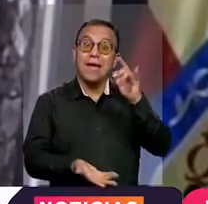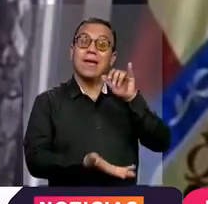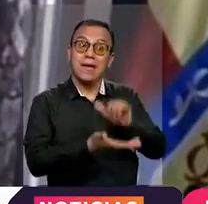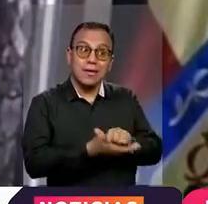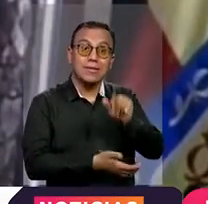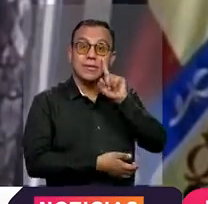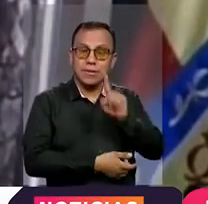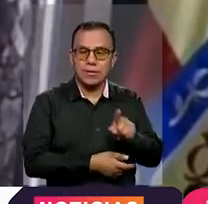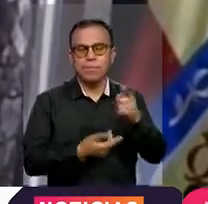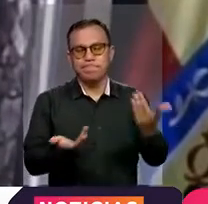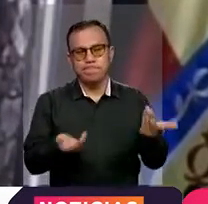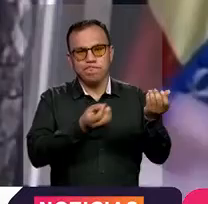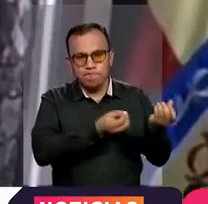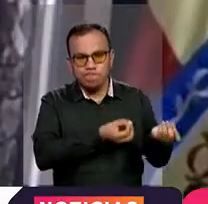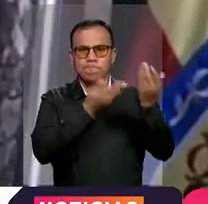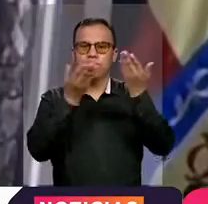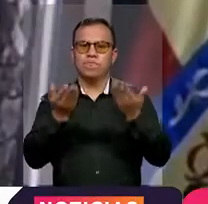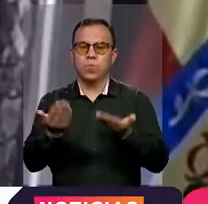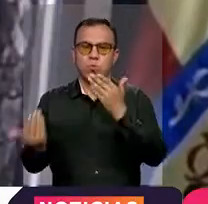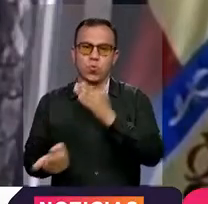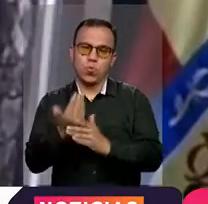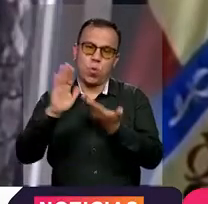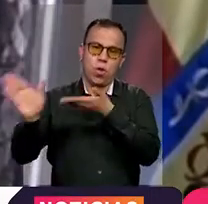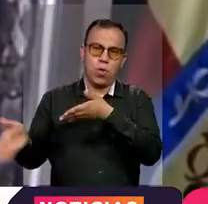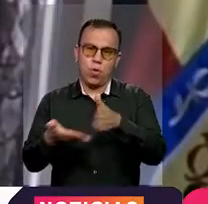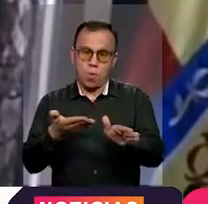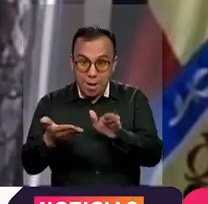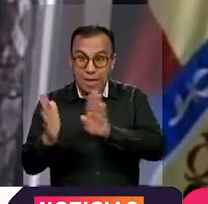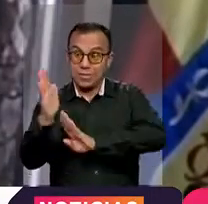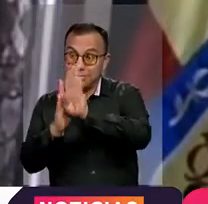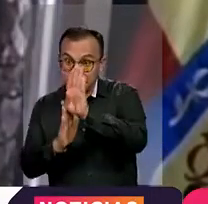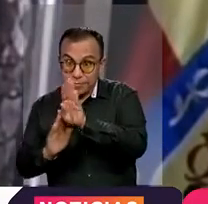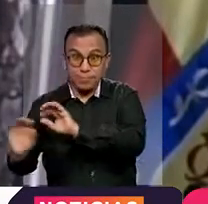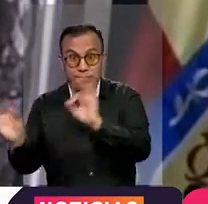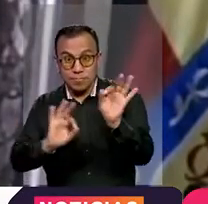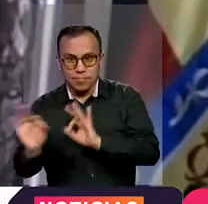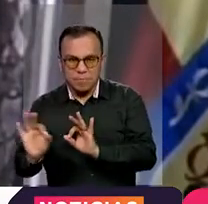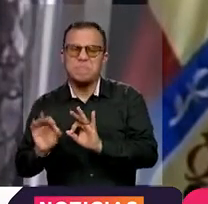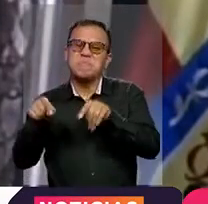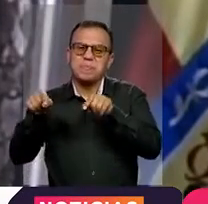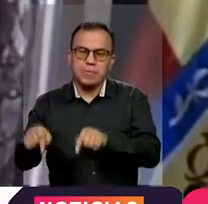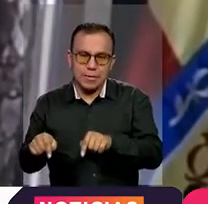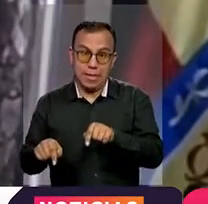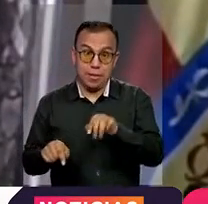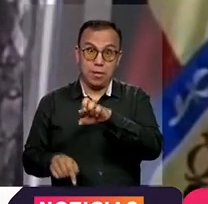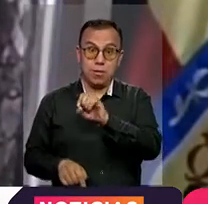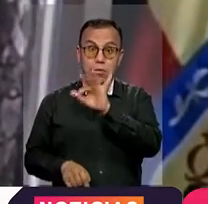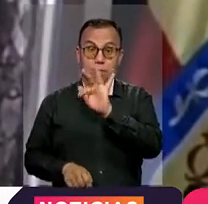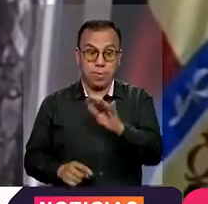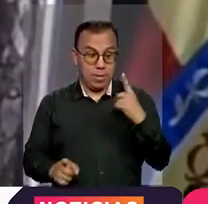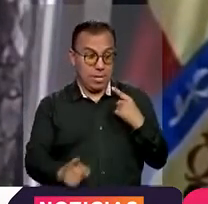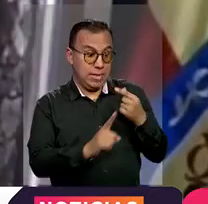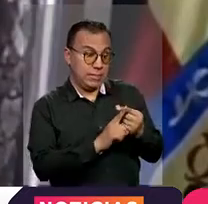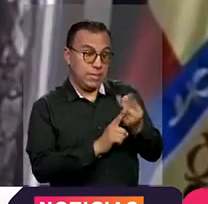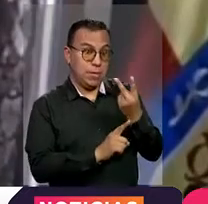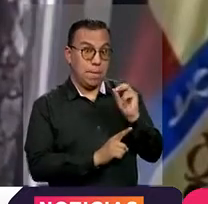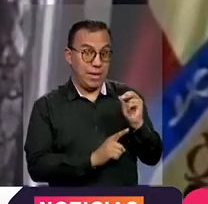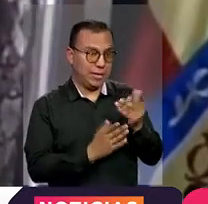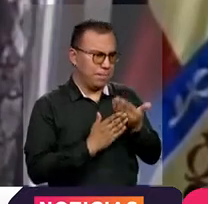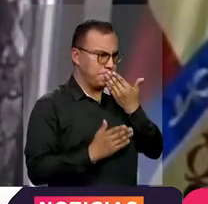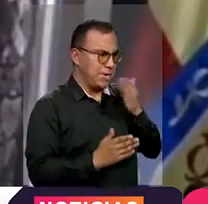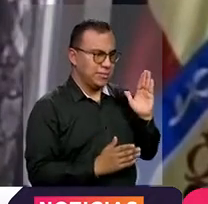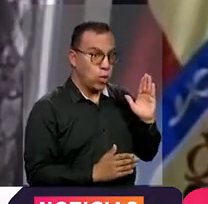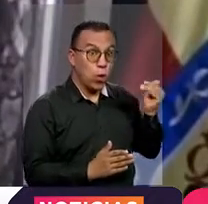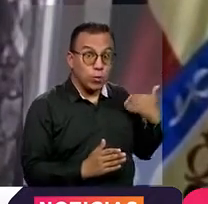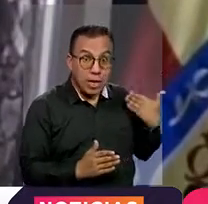hay que dejar con un nuevo plan de ordenamiento territorial. Demos el salto a ese modelo del siglo XX, del